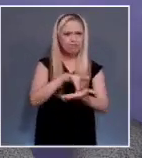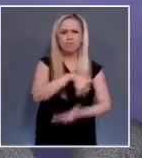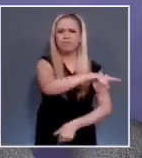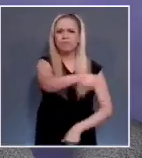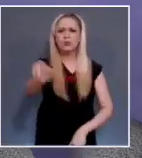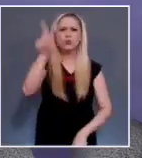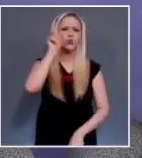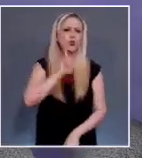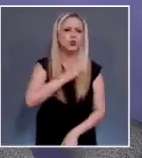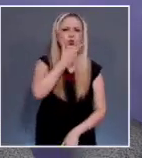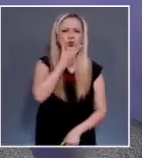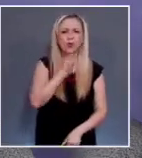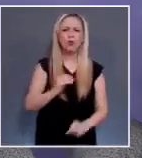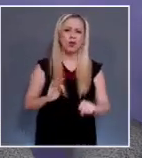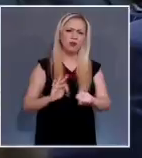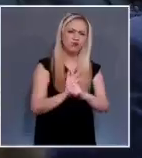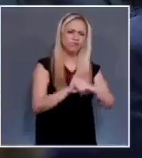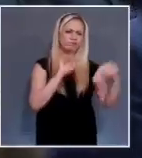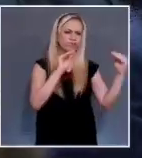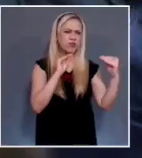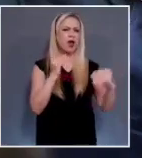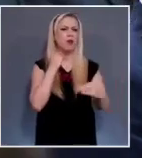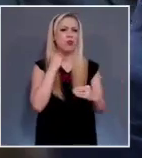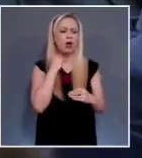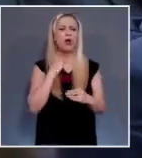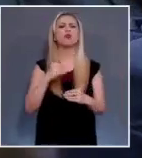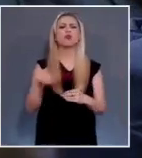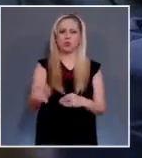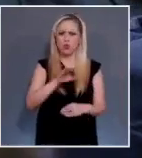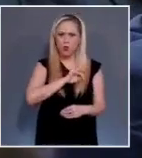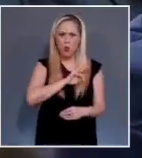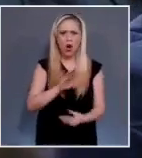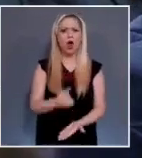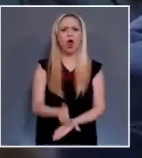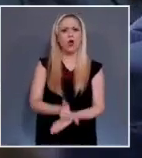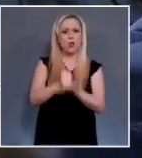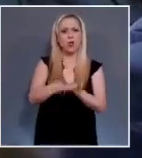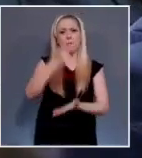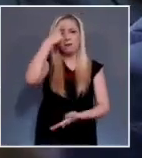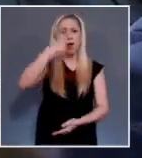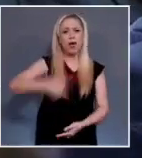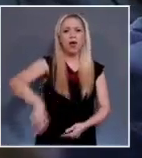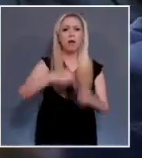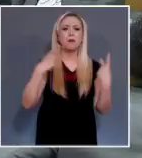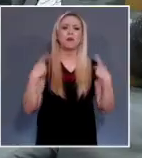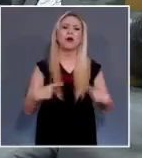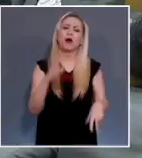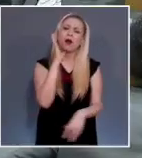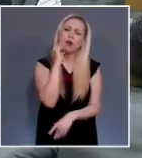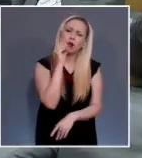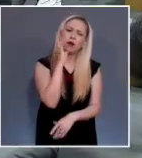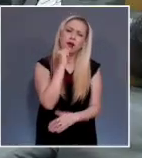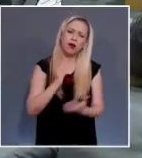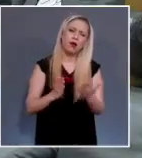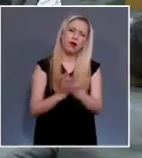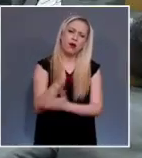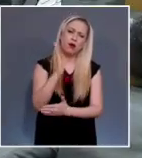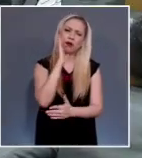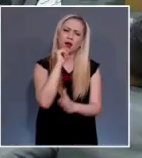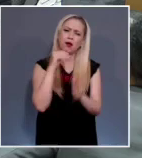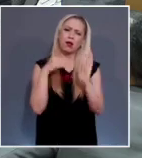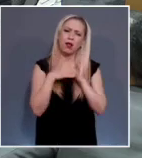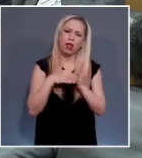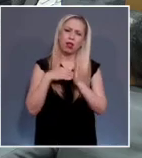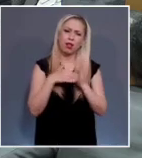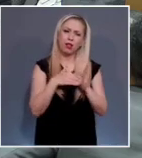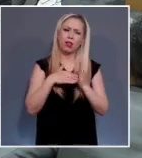públicos contribuyan a enfrentar las desigualdades en el acceso a la justicia en México. El resultado de los